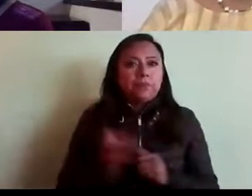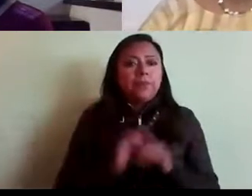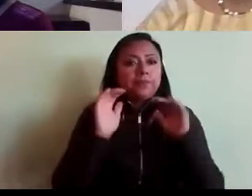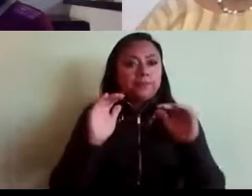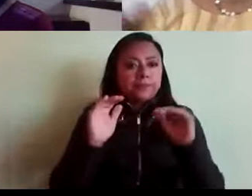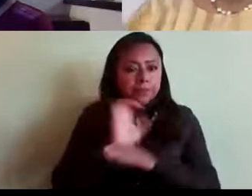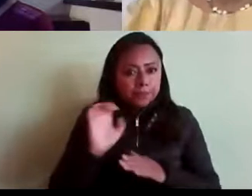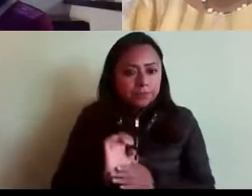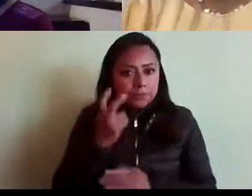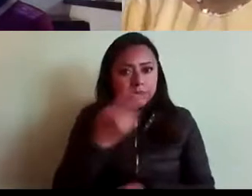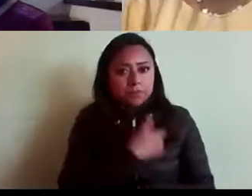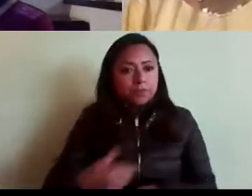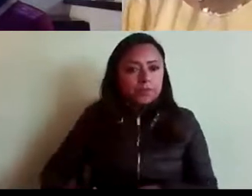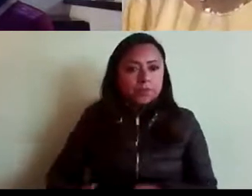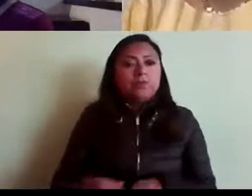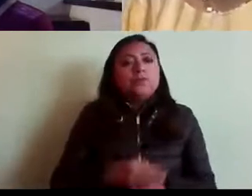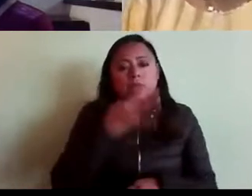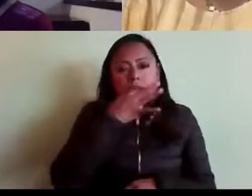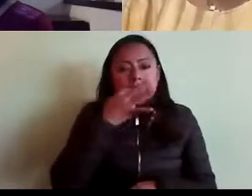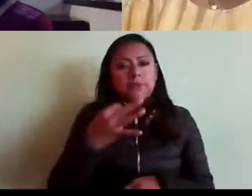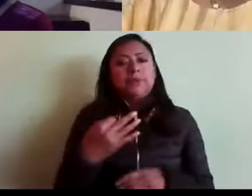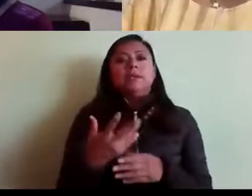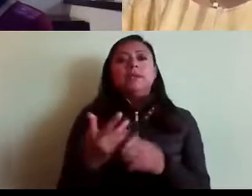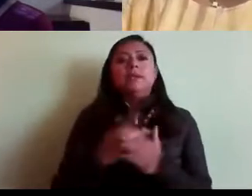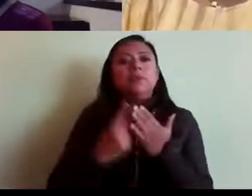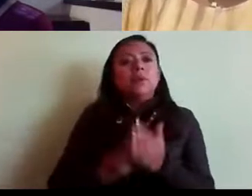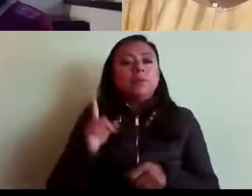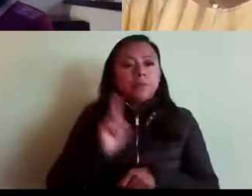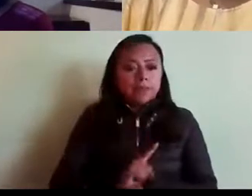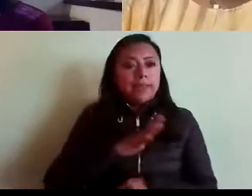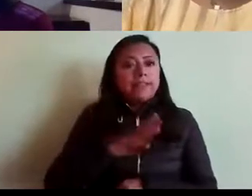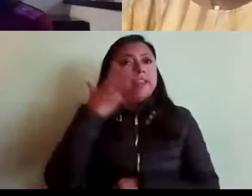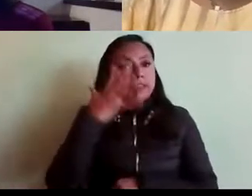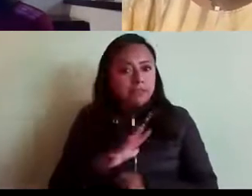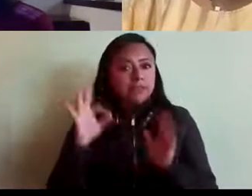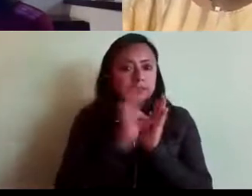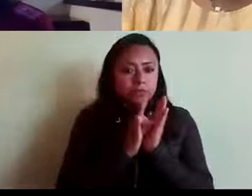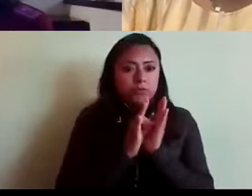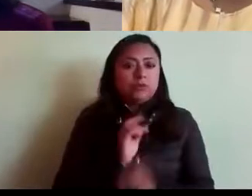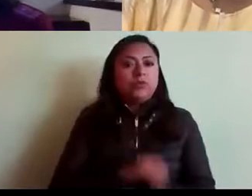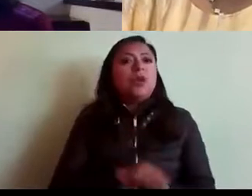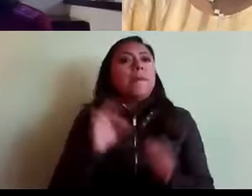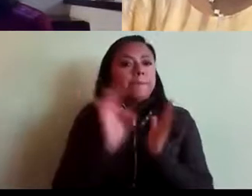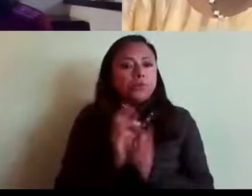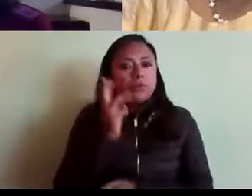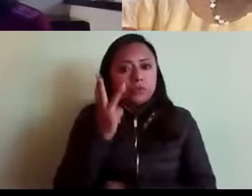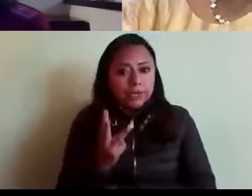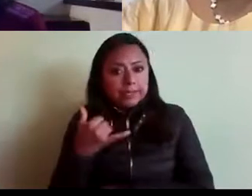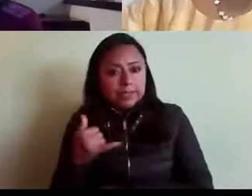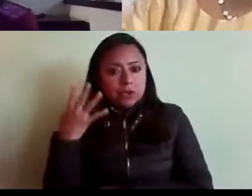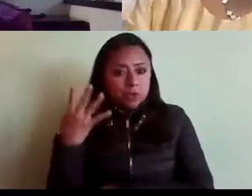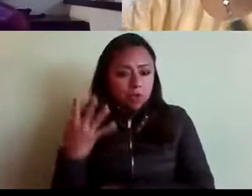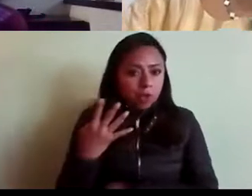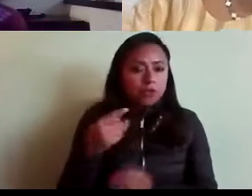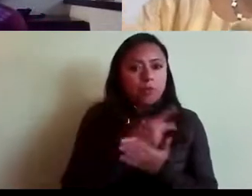esta presidencia deja constancia de que el orden del día cuenta con 10 puntos. Los puntos 3 y 4 del orden del día se